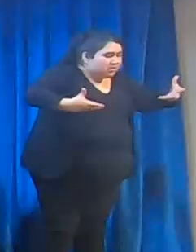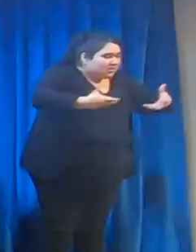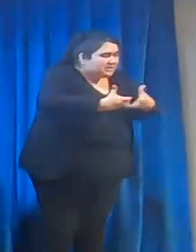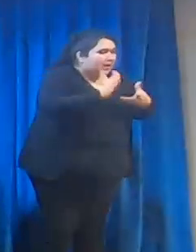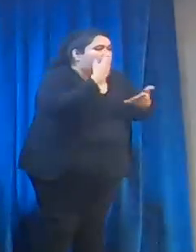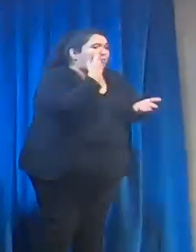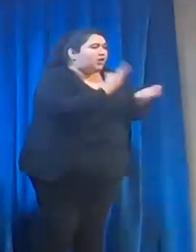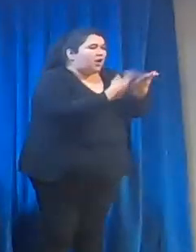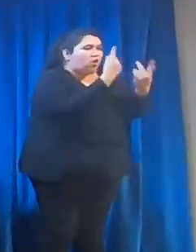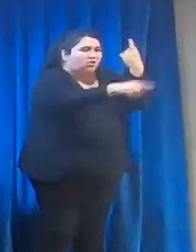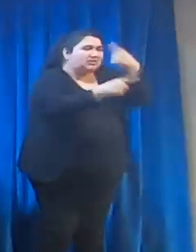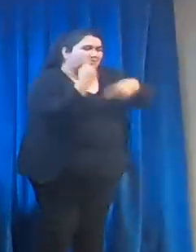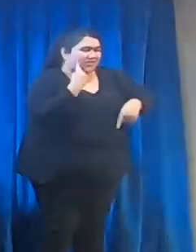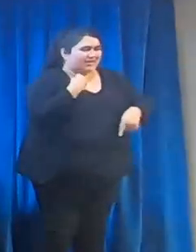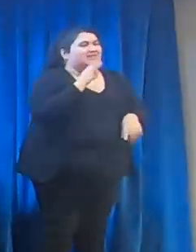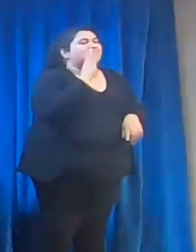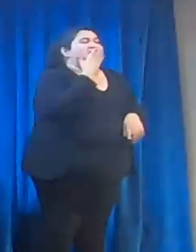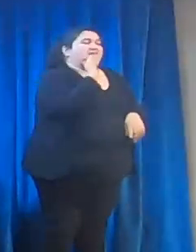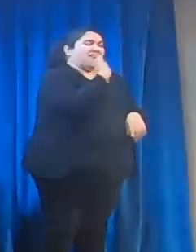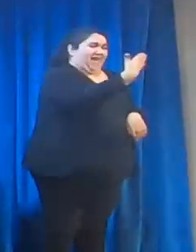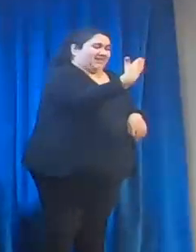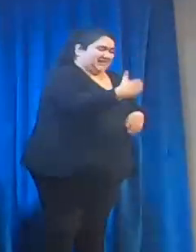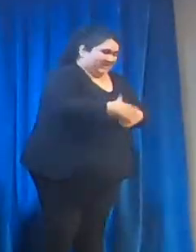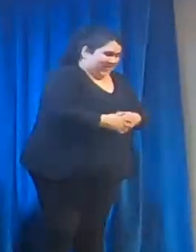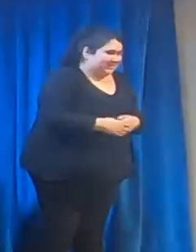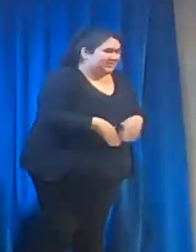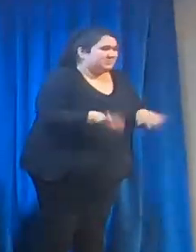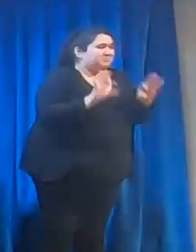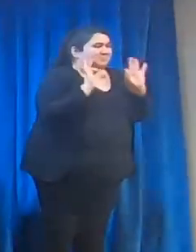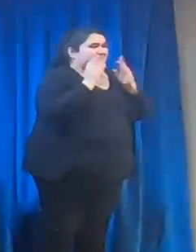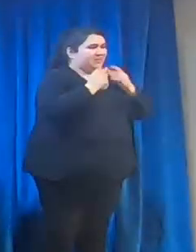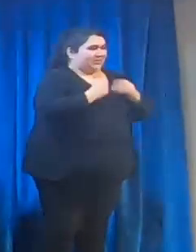esas diferencias. Así que bueno, gracias. Espero haber entendido más bien.